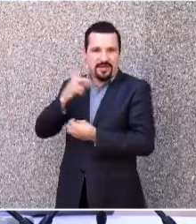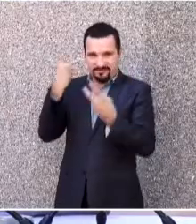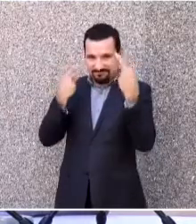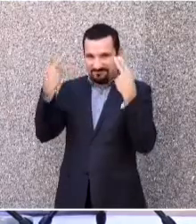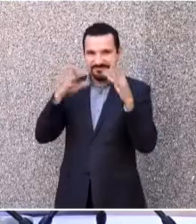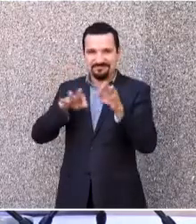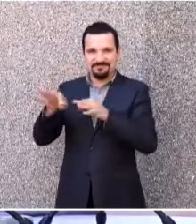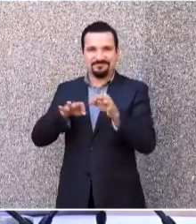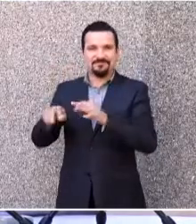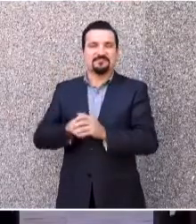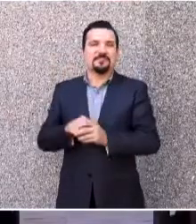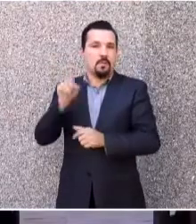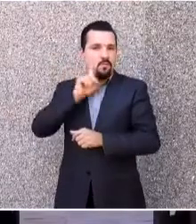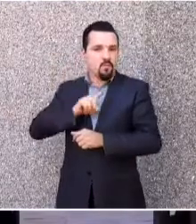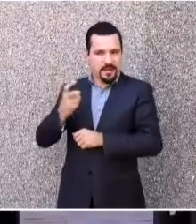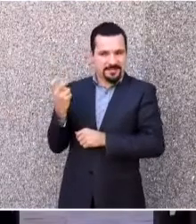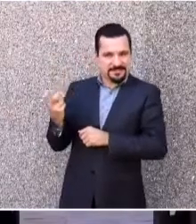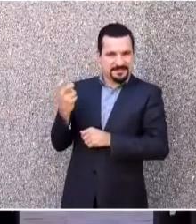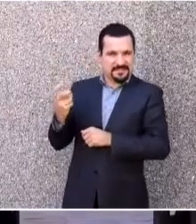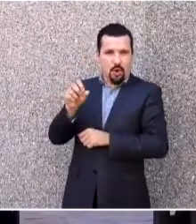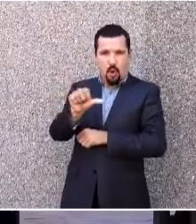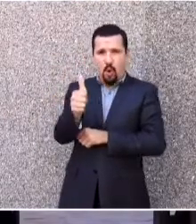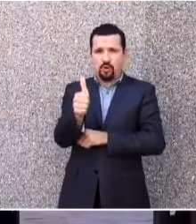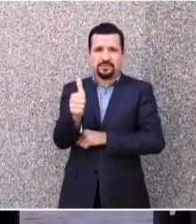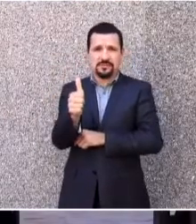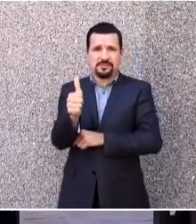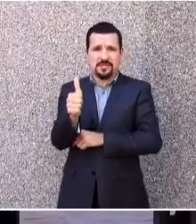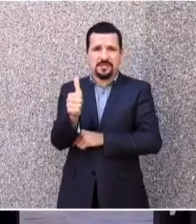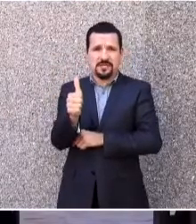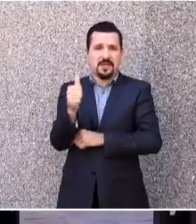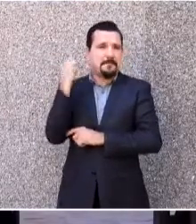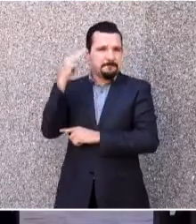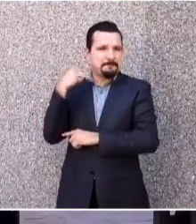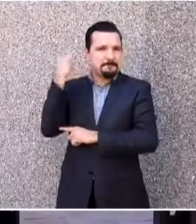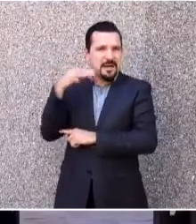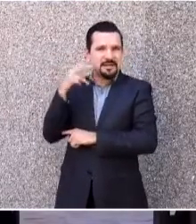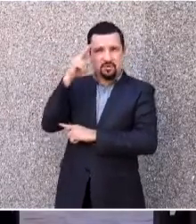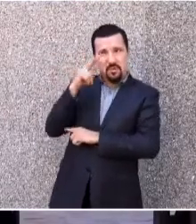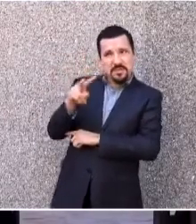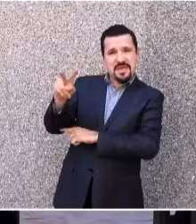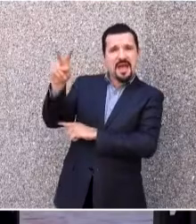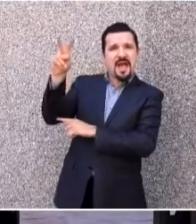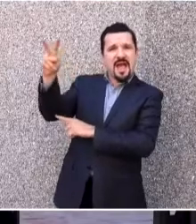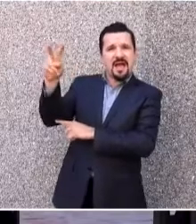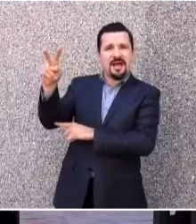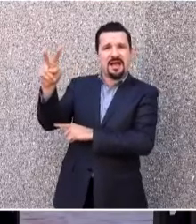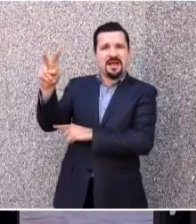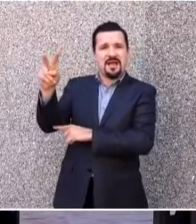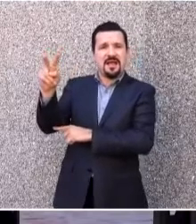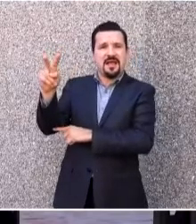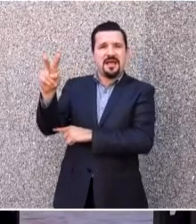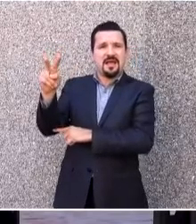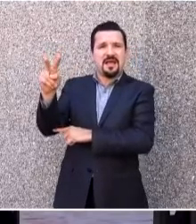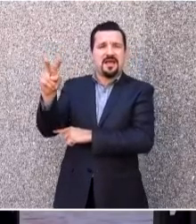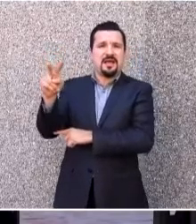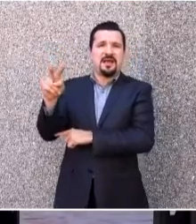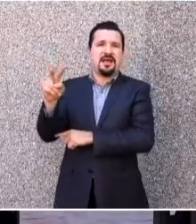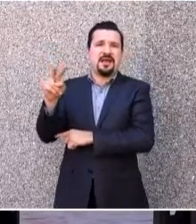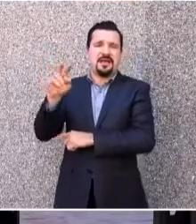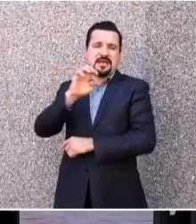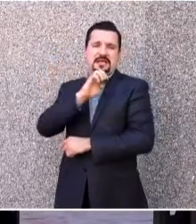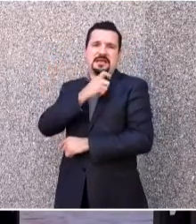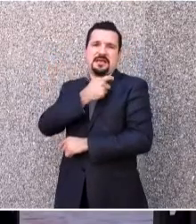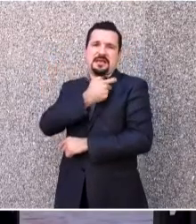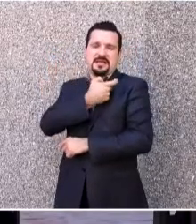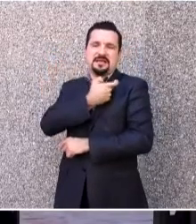Esta mujer, el 11 de marzo, viajó a Madrid, visitó Dubái, estuvo 4 días por